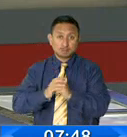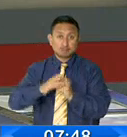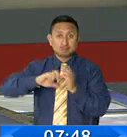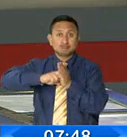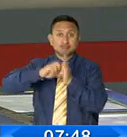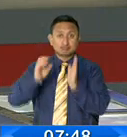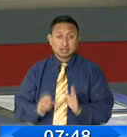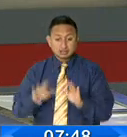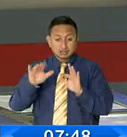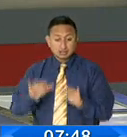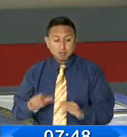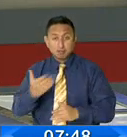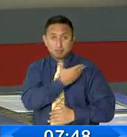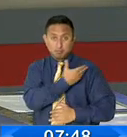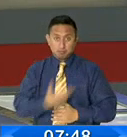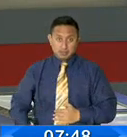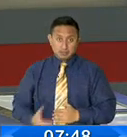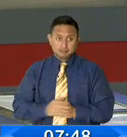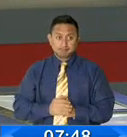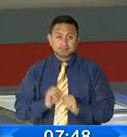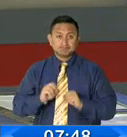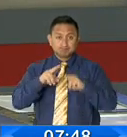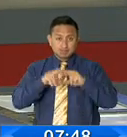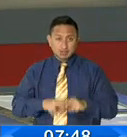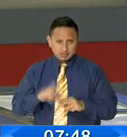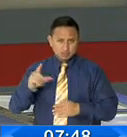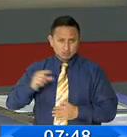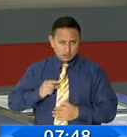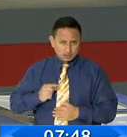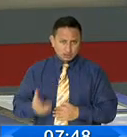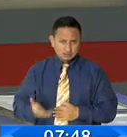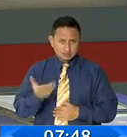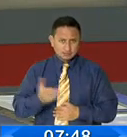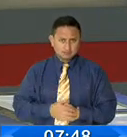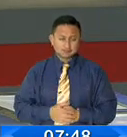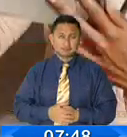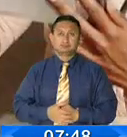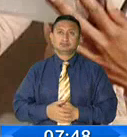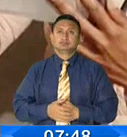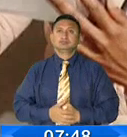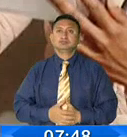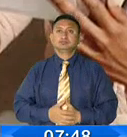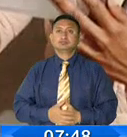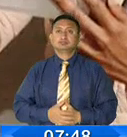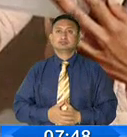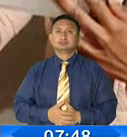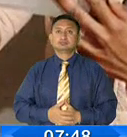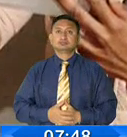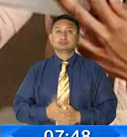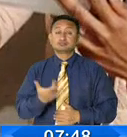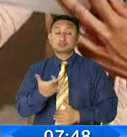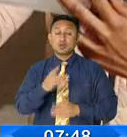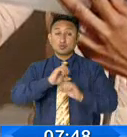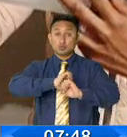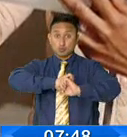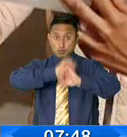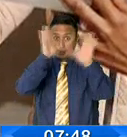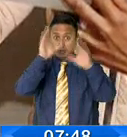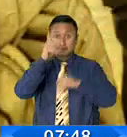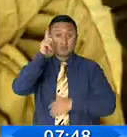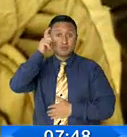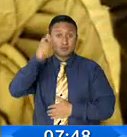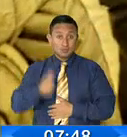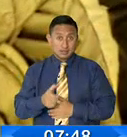Secretaría de la Presidencia. Revisemos los detalles. Esta madrugada la Fiscalía General del